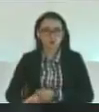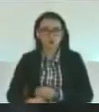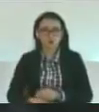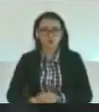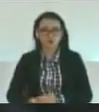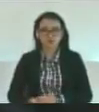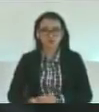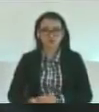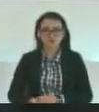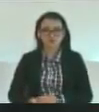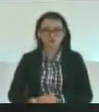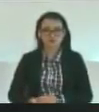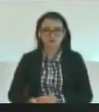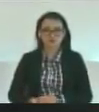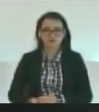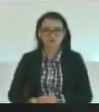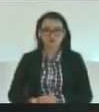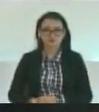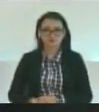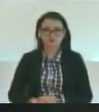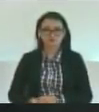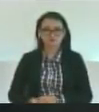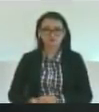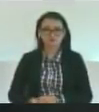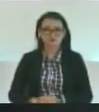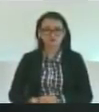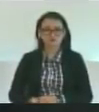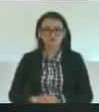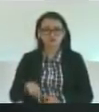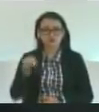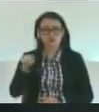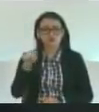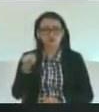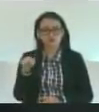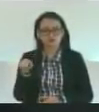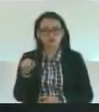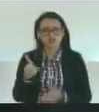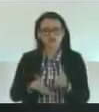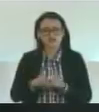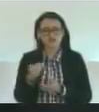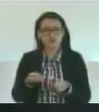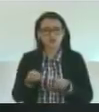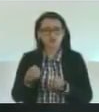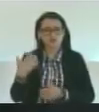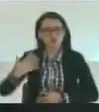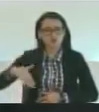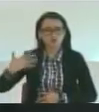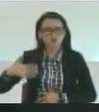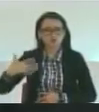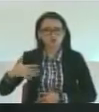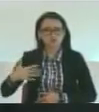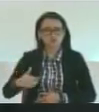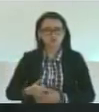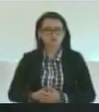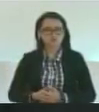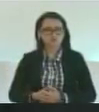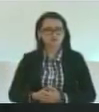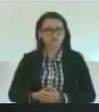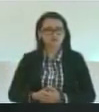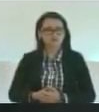país, una gran zona de desarrollo económico. Aquí en el, entre el Orinoco